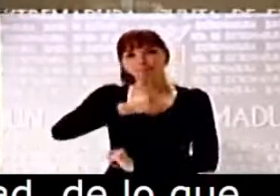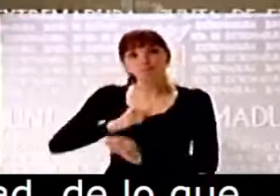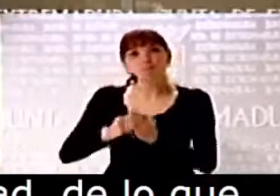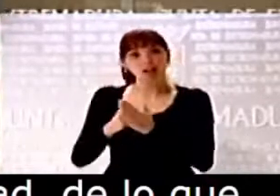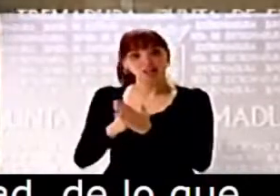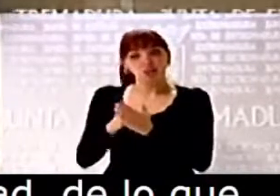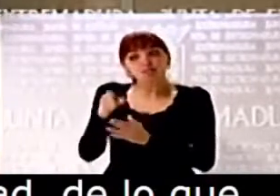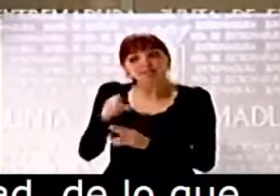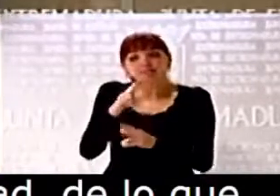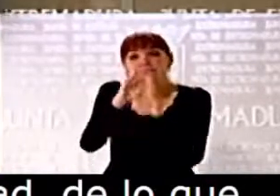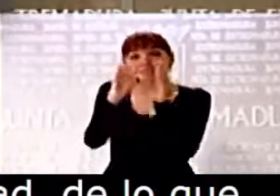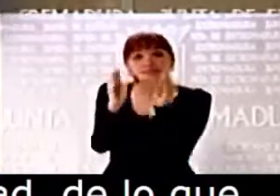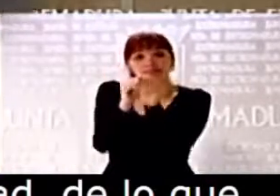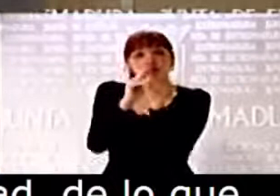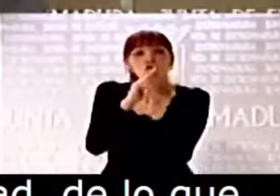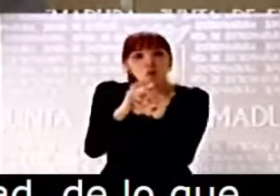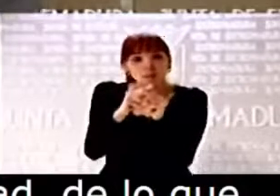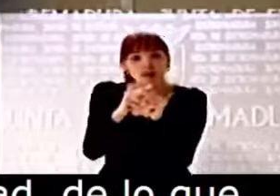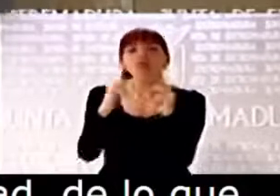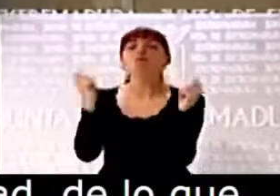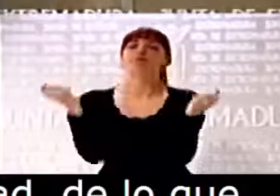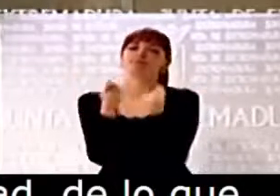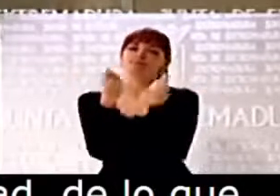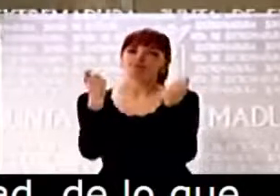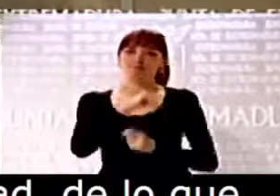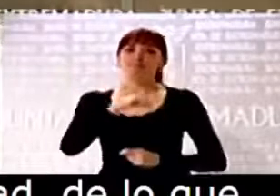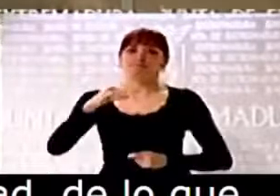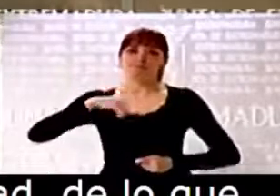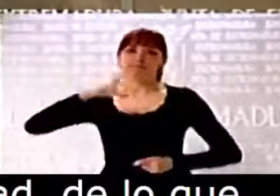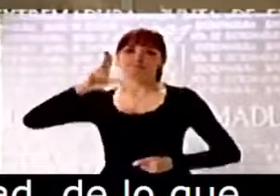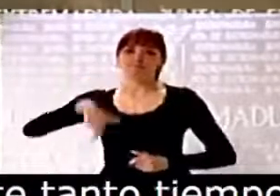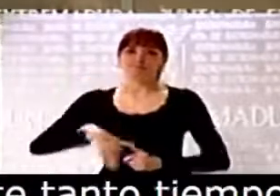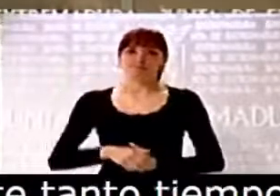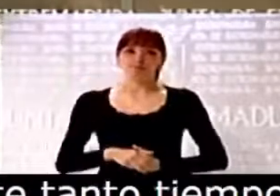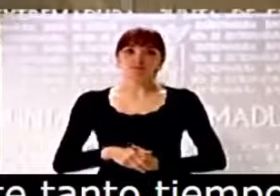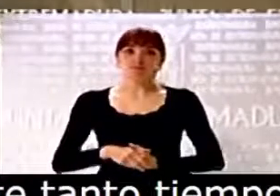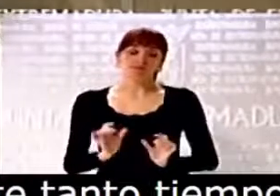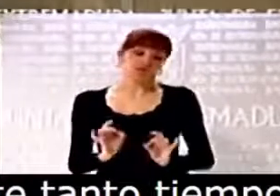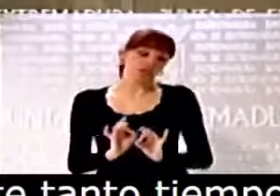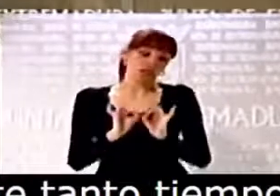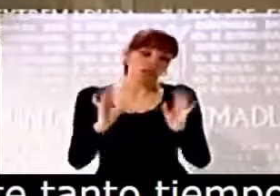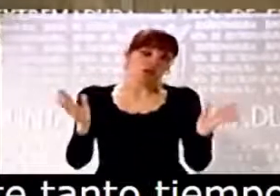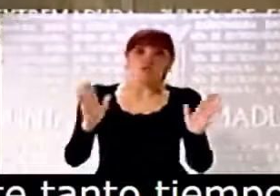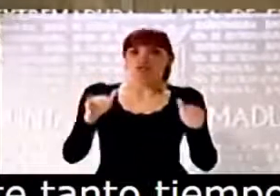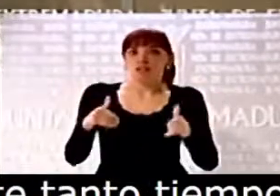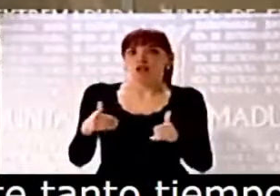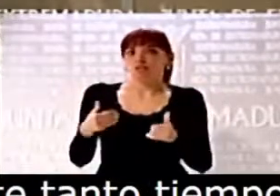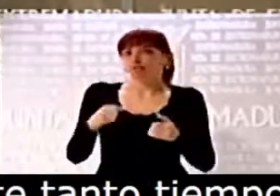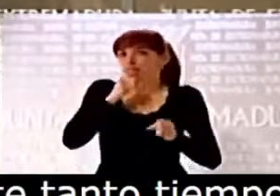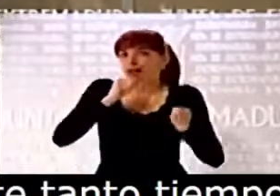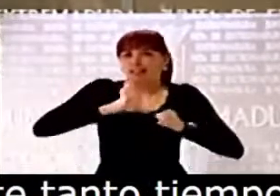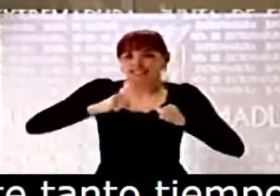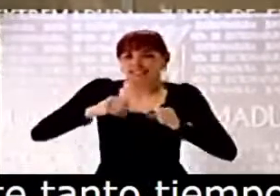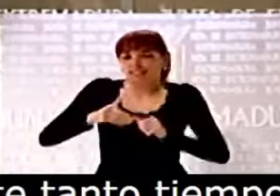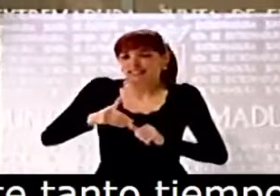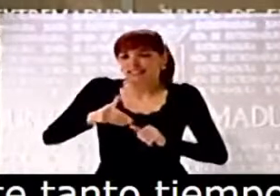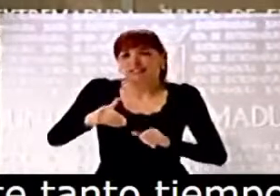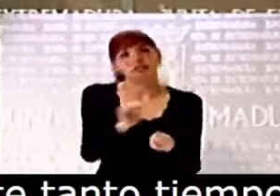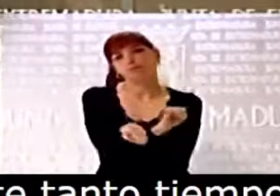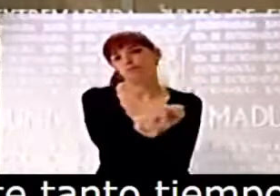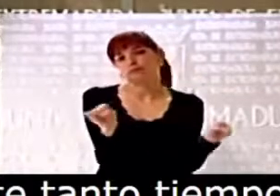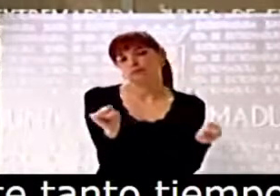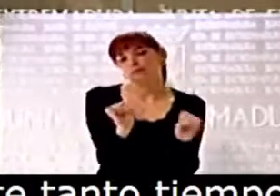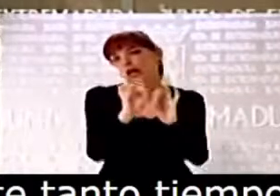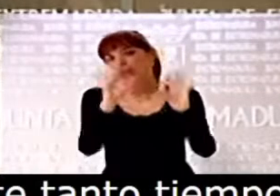llama precisamente la promoción de la autonomía, ¿no? Y evidentemente llega un momento en el que eso no es posible, y como no es posible hay que ir a